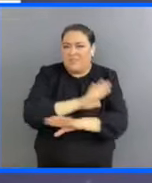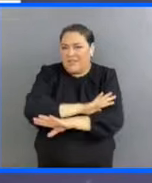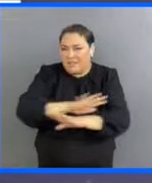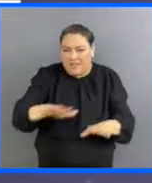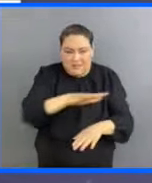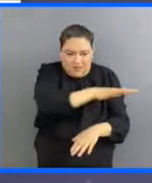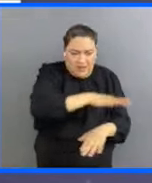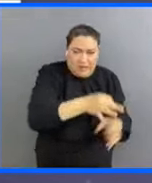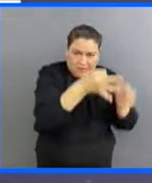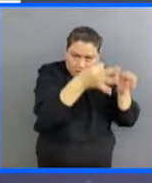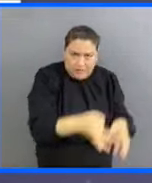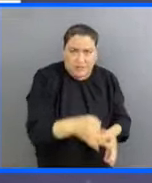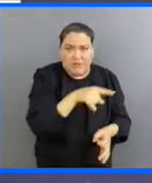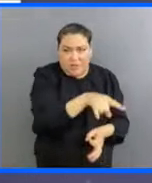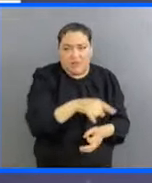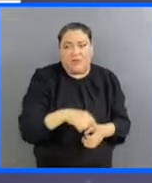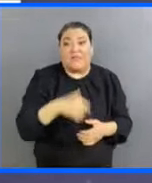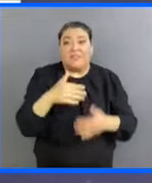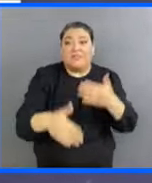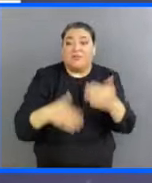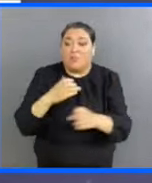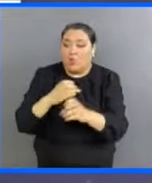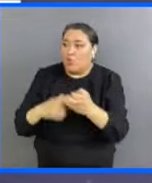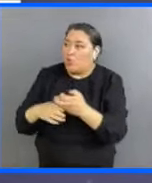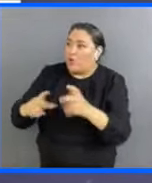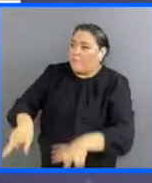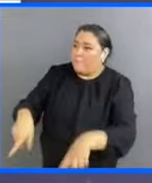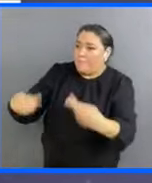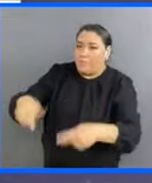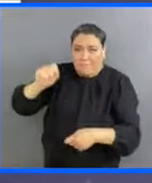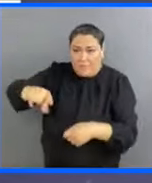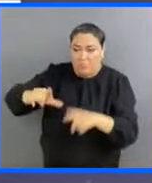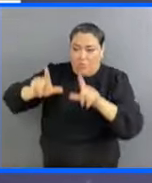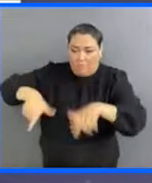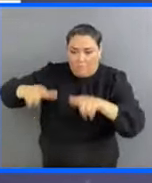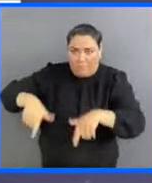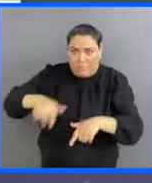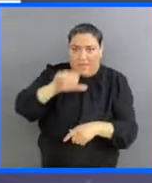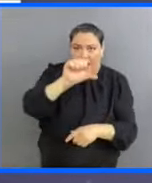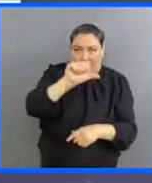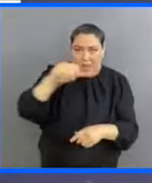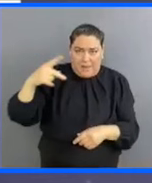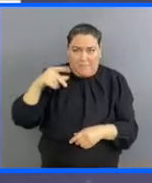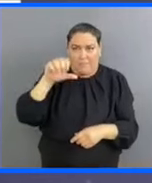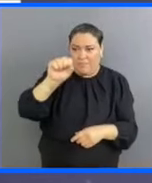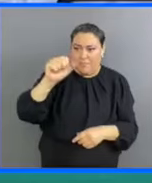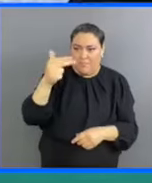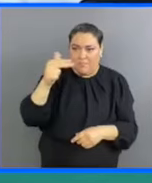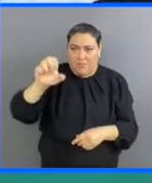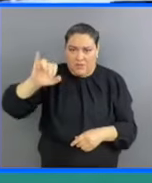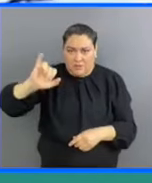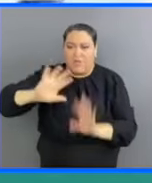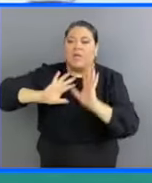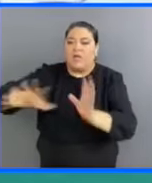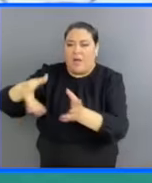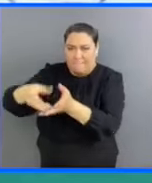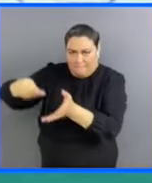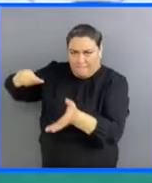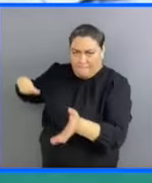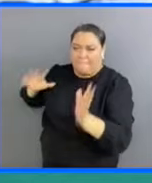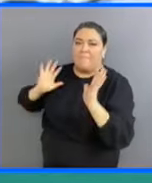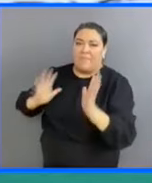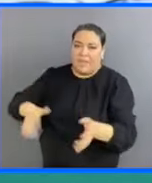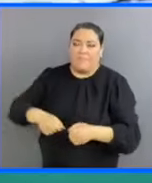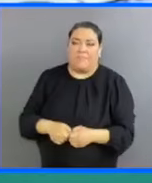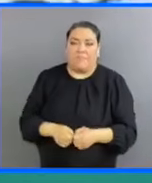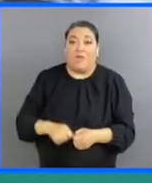originarias. Los artículos que se vendían en la plataforma a través de un vendedor tercero ya fueron retirados. La diputada local